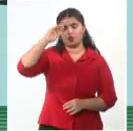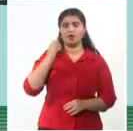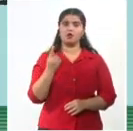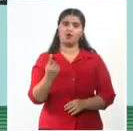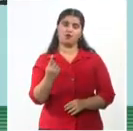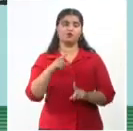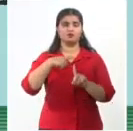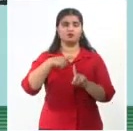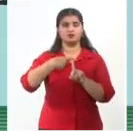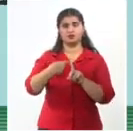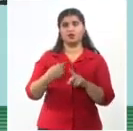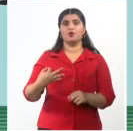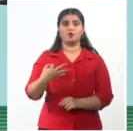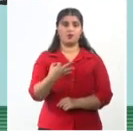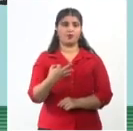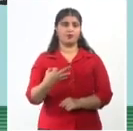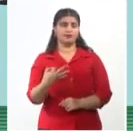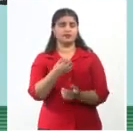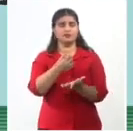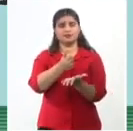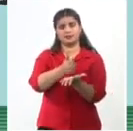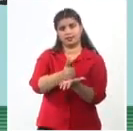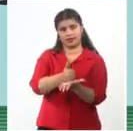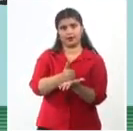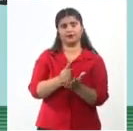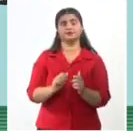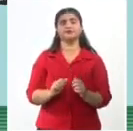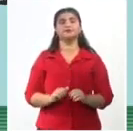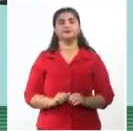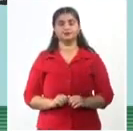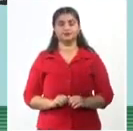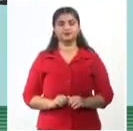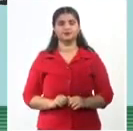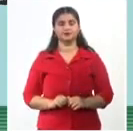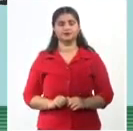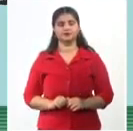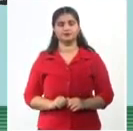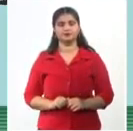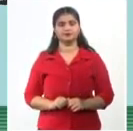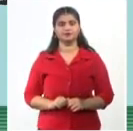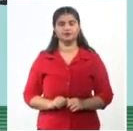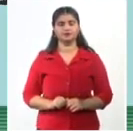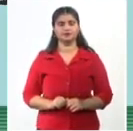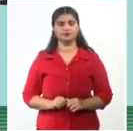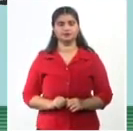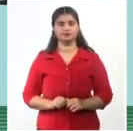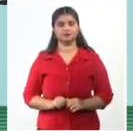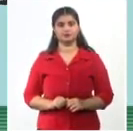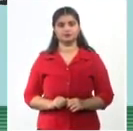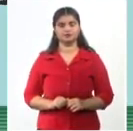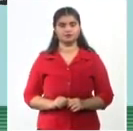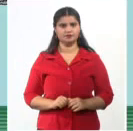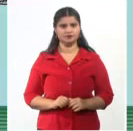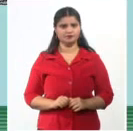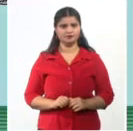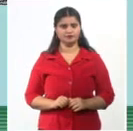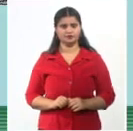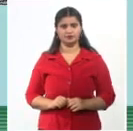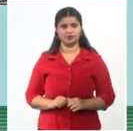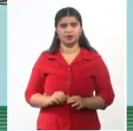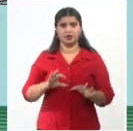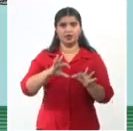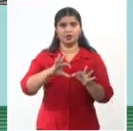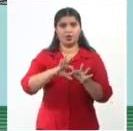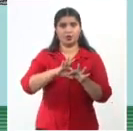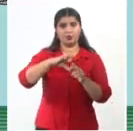un caso ayer en el municipio de Santiago, 1 de sus 9 municipios. Y Guantánamo